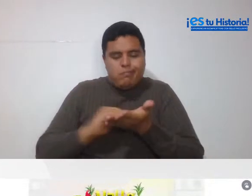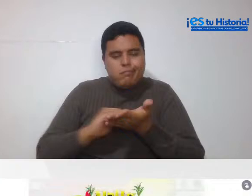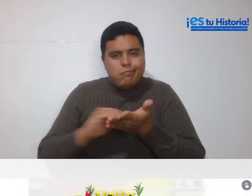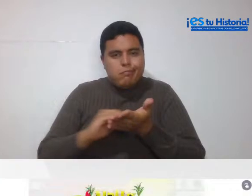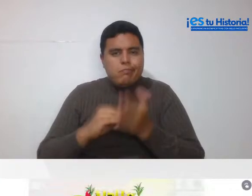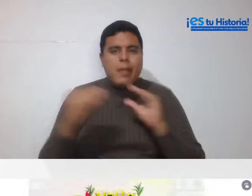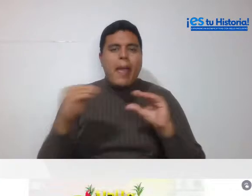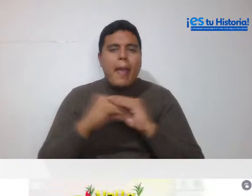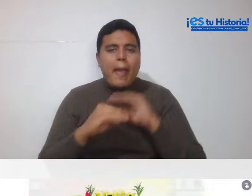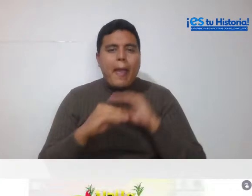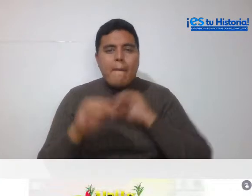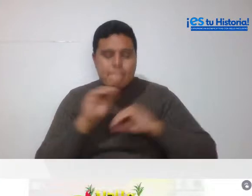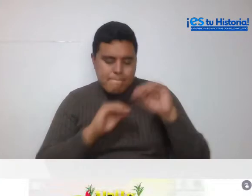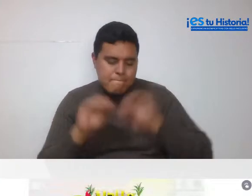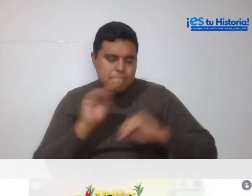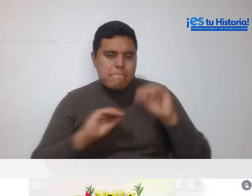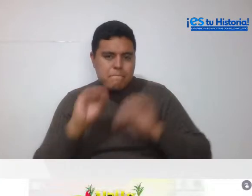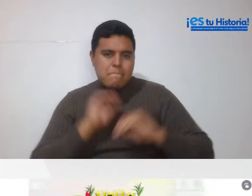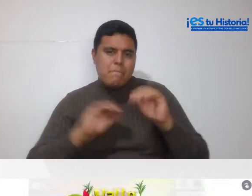hemos recibido